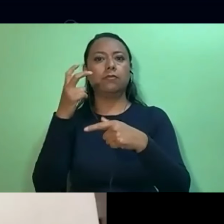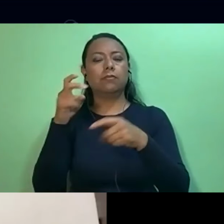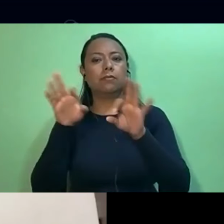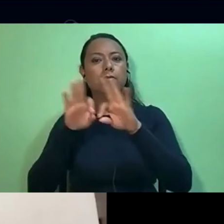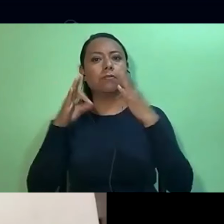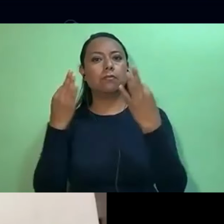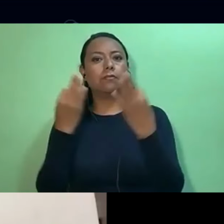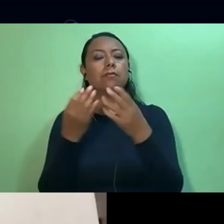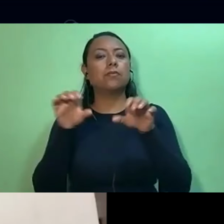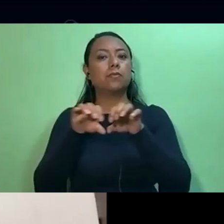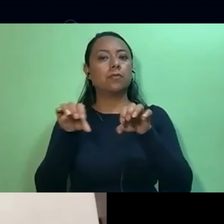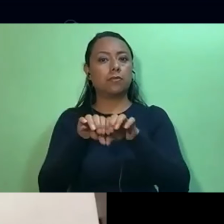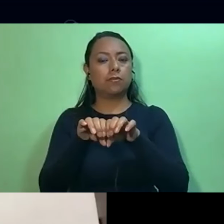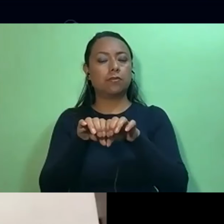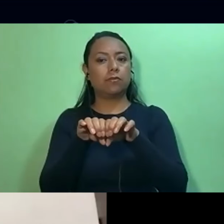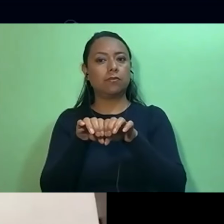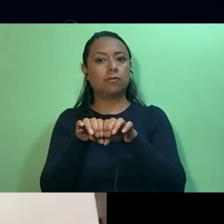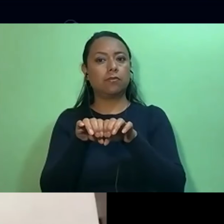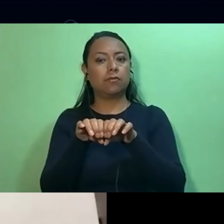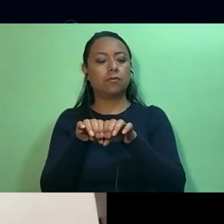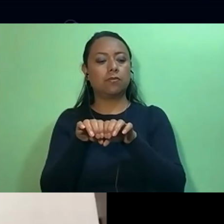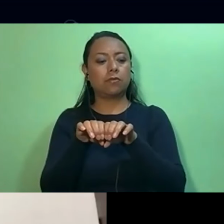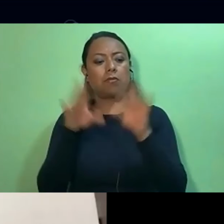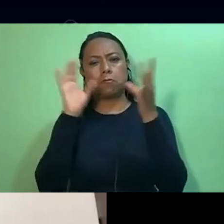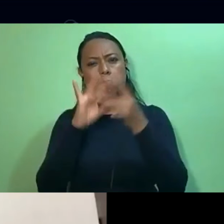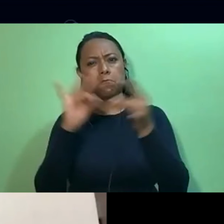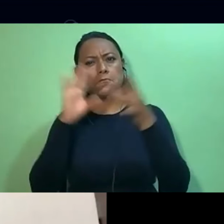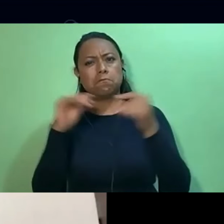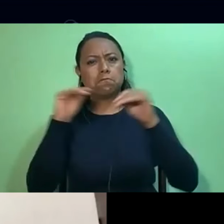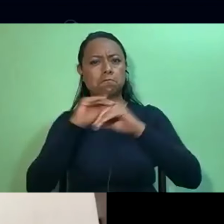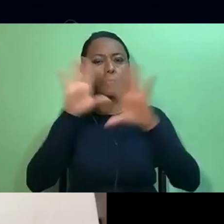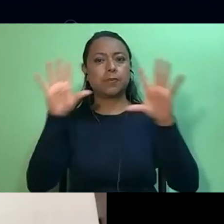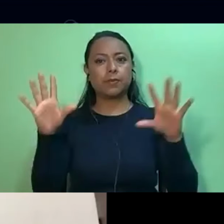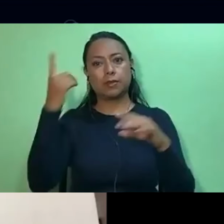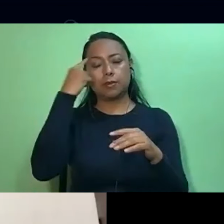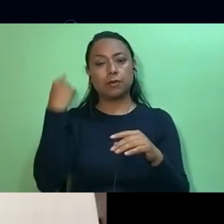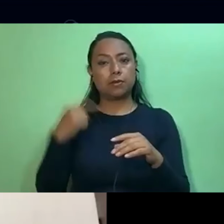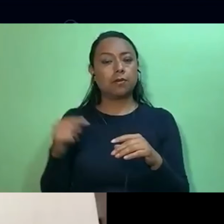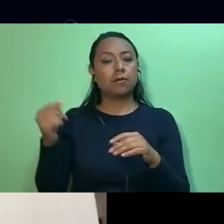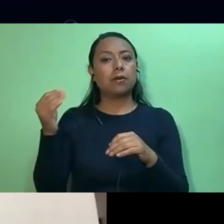con las aclaraciones que a tal efecto sean